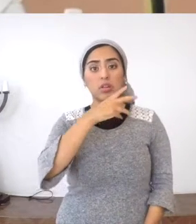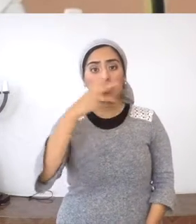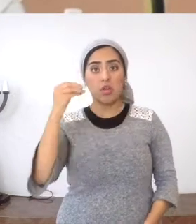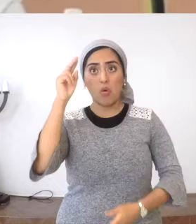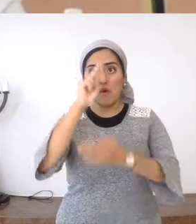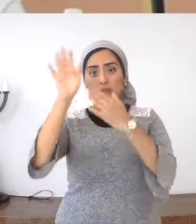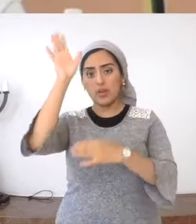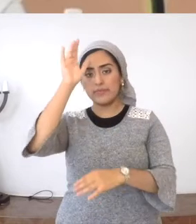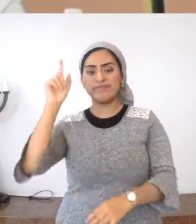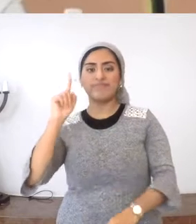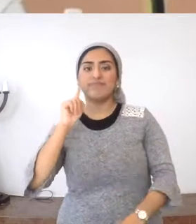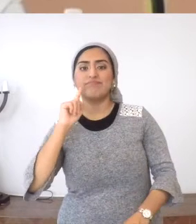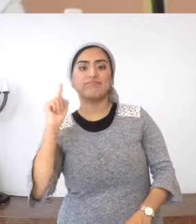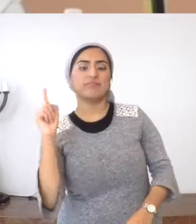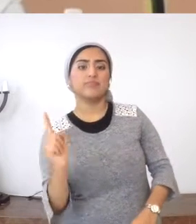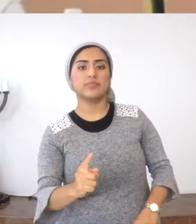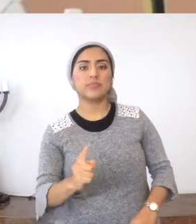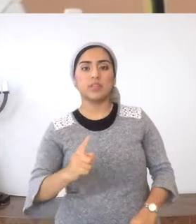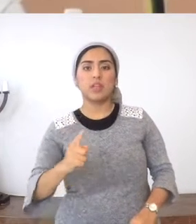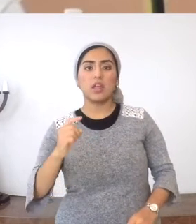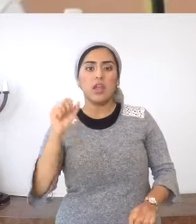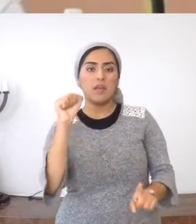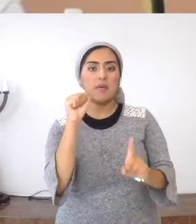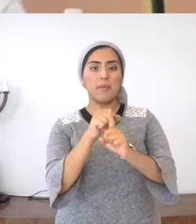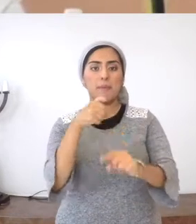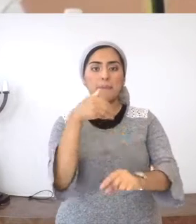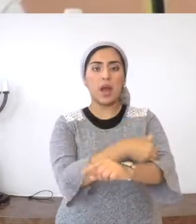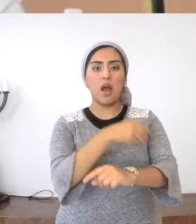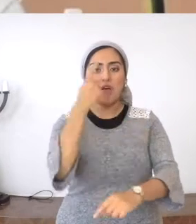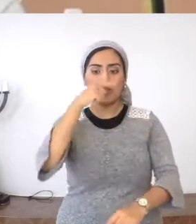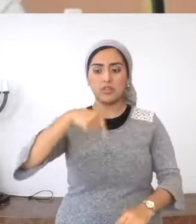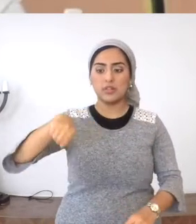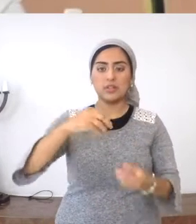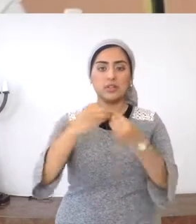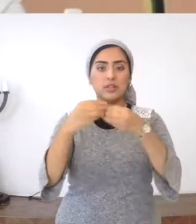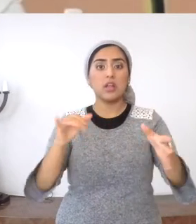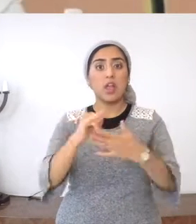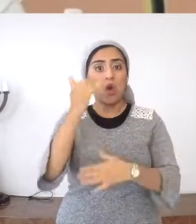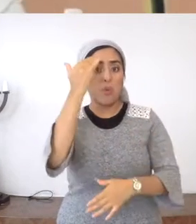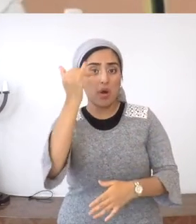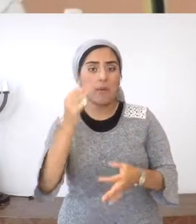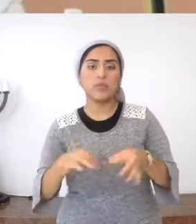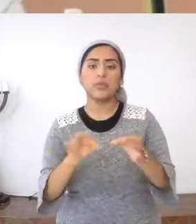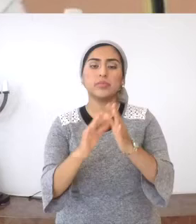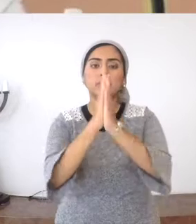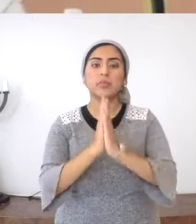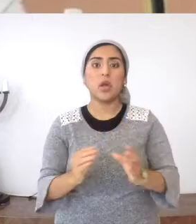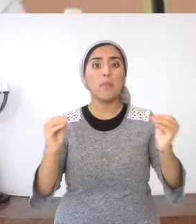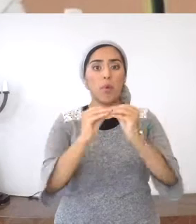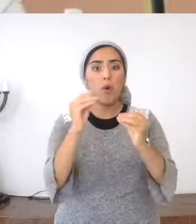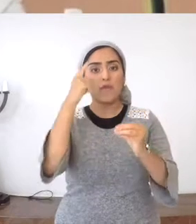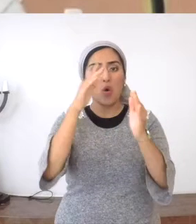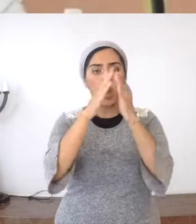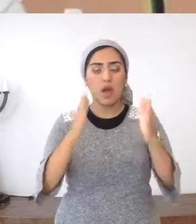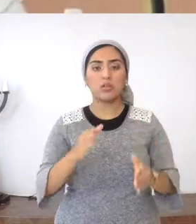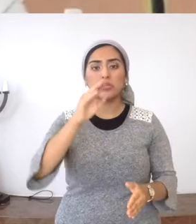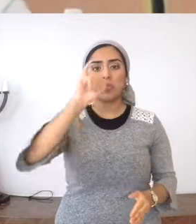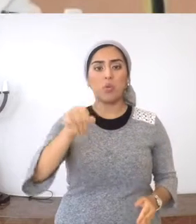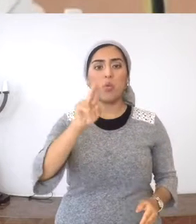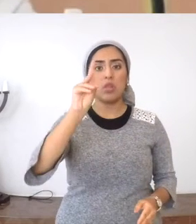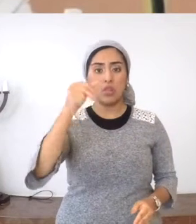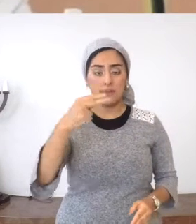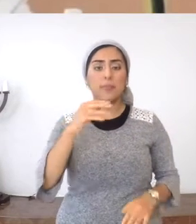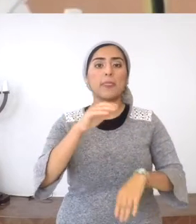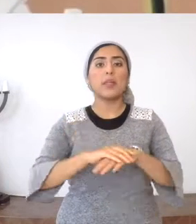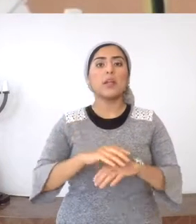mentira Entonces El Eterno Manda Un poder Engañoso Para que se Pierdan Por eso Hay que acelerar La oración Hermanos